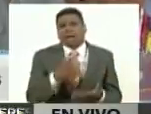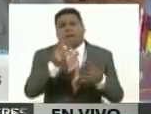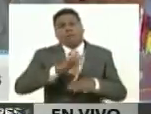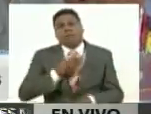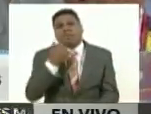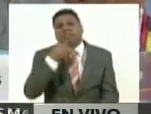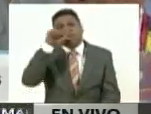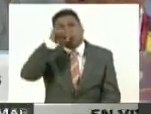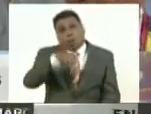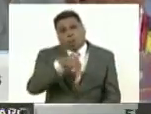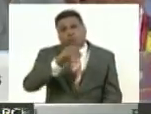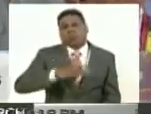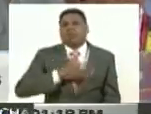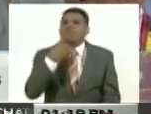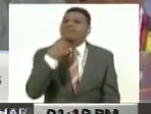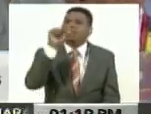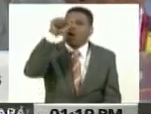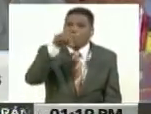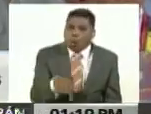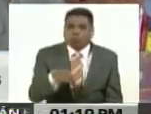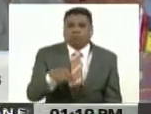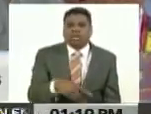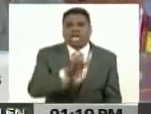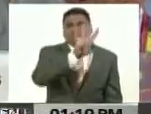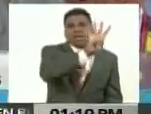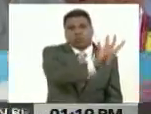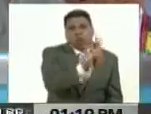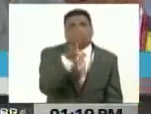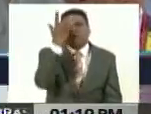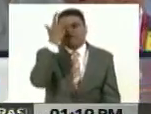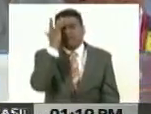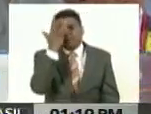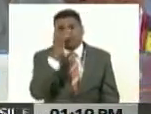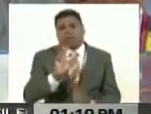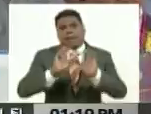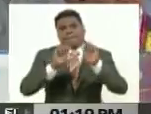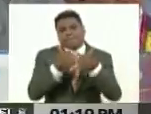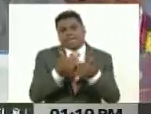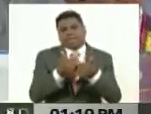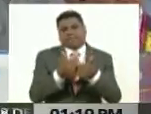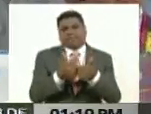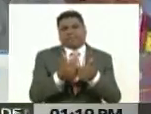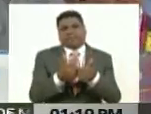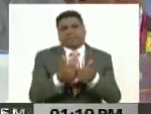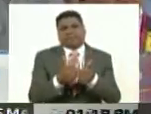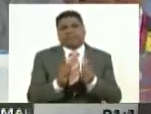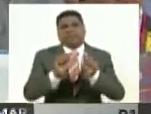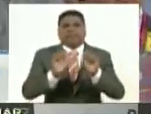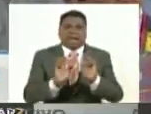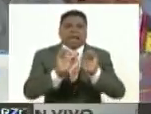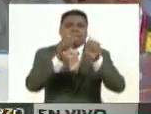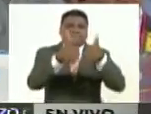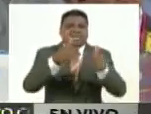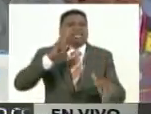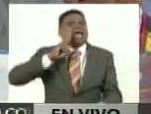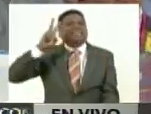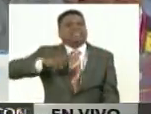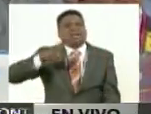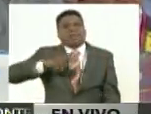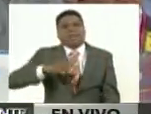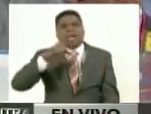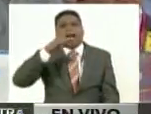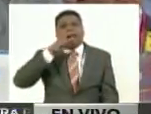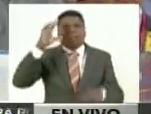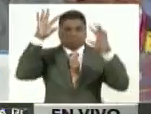de verdad, hoy podemos decir que el 4 de febrero comienza a gestarse verdaderamente con Fabricio Ojeda